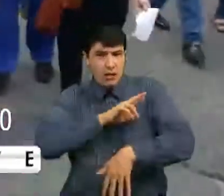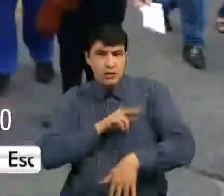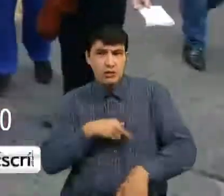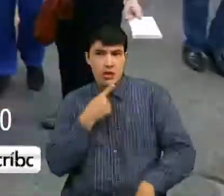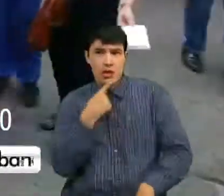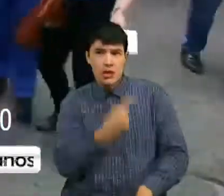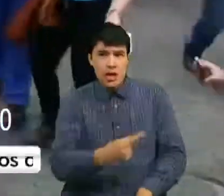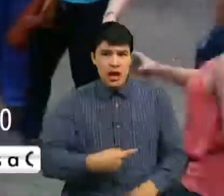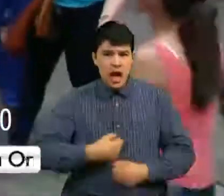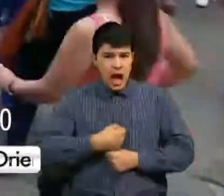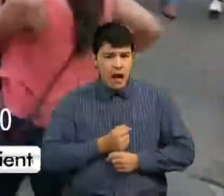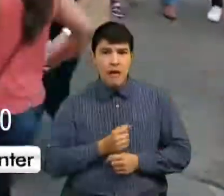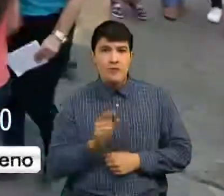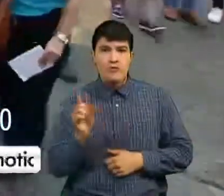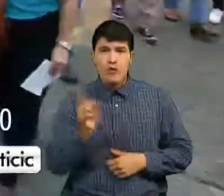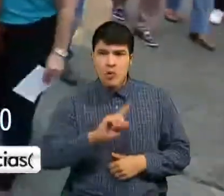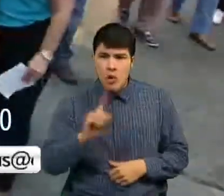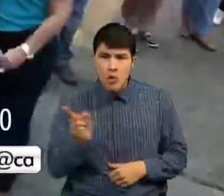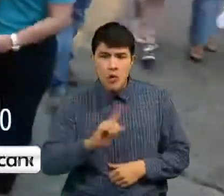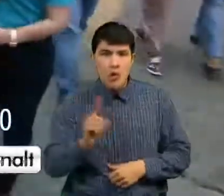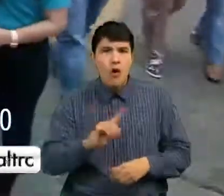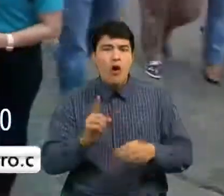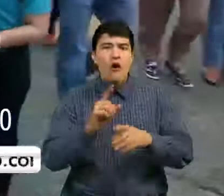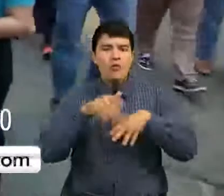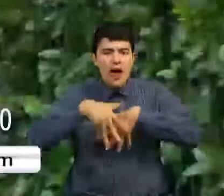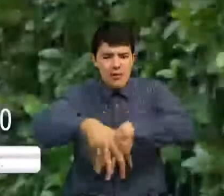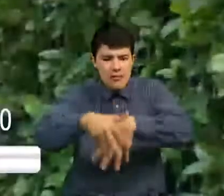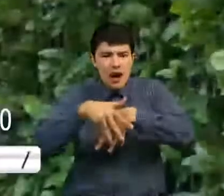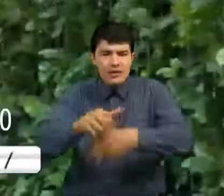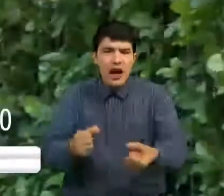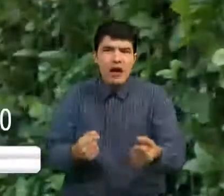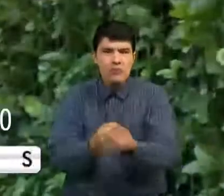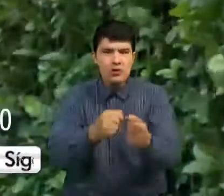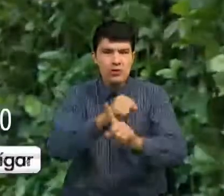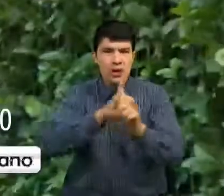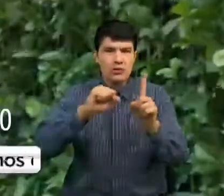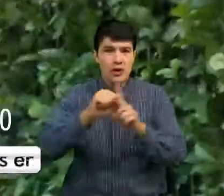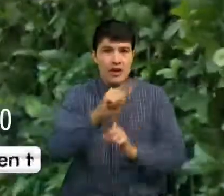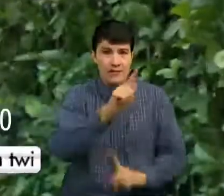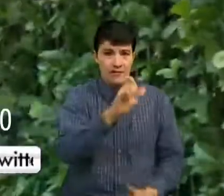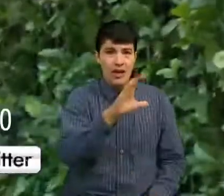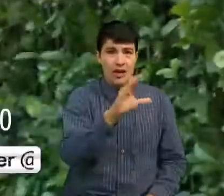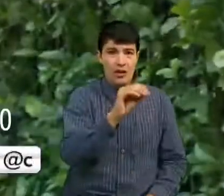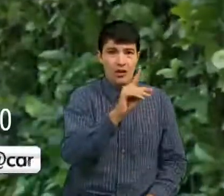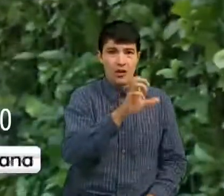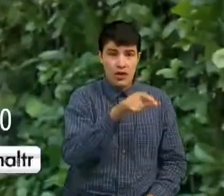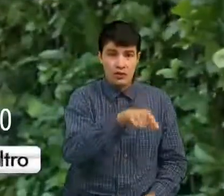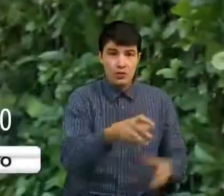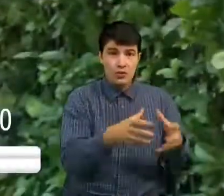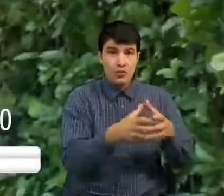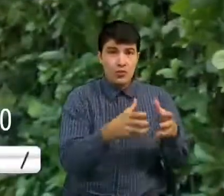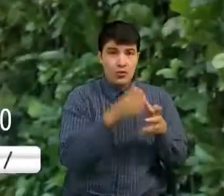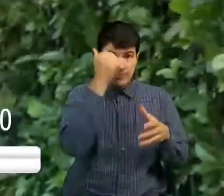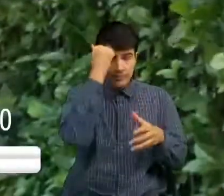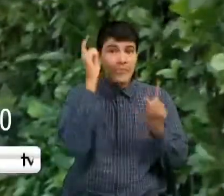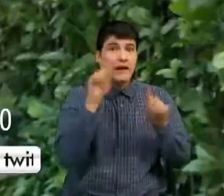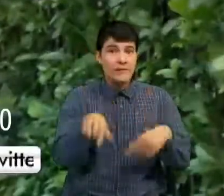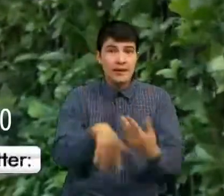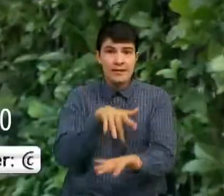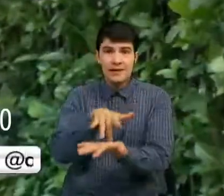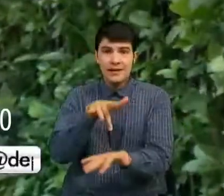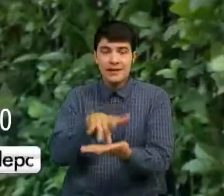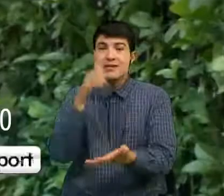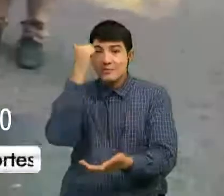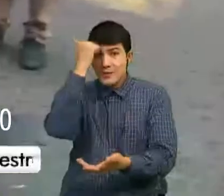del estómago, sino una marcha del tipo social. FECODE, por medio de ASINOR, también hizo parte de estas movilizaciones.